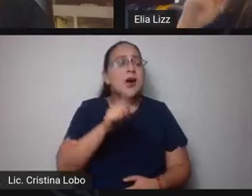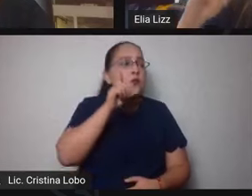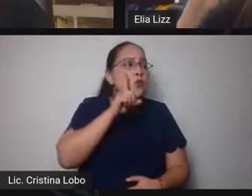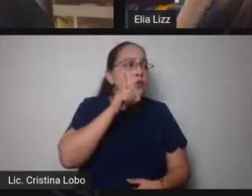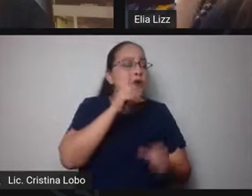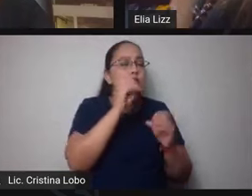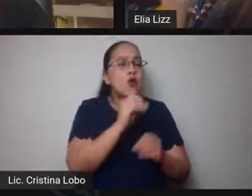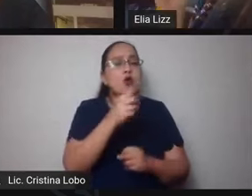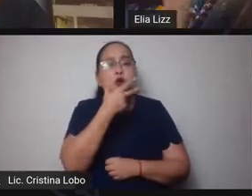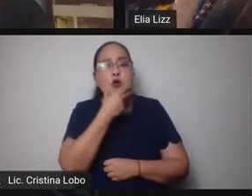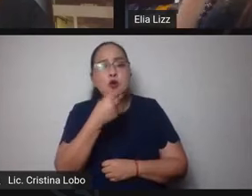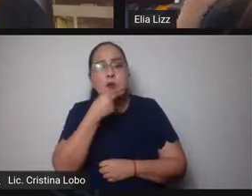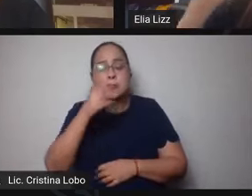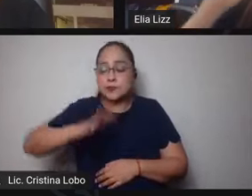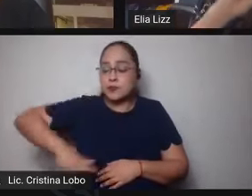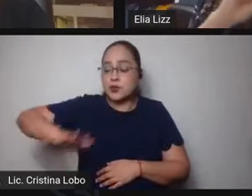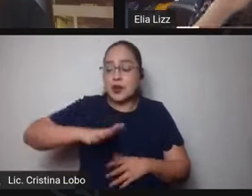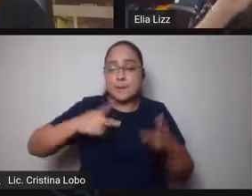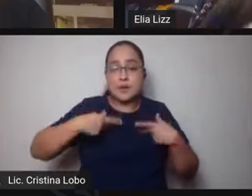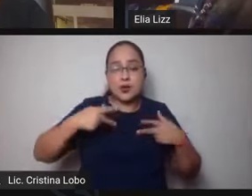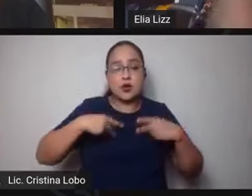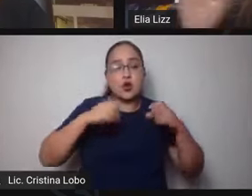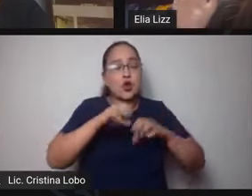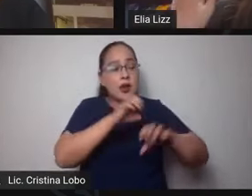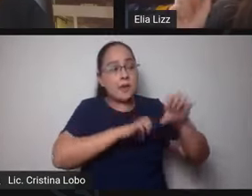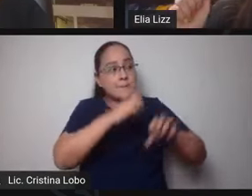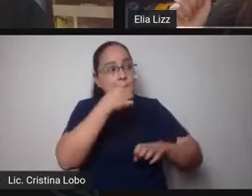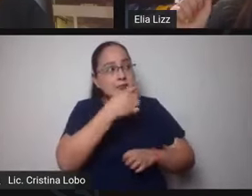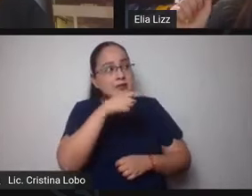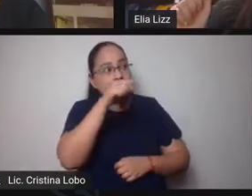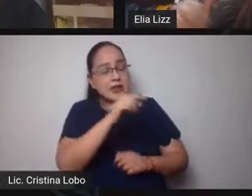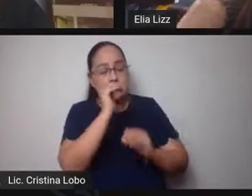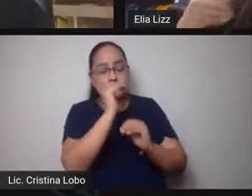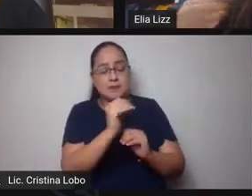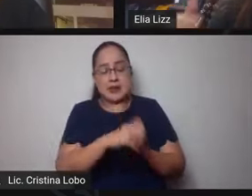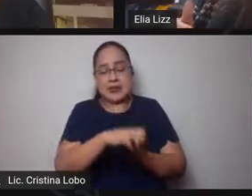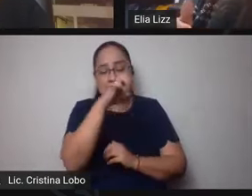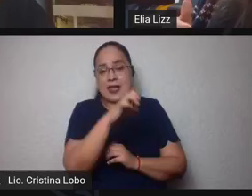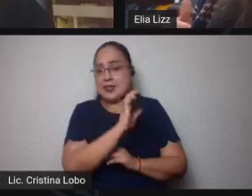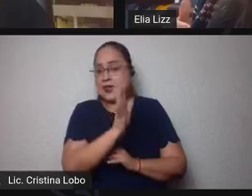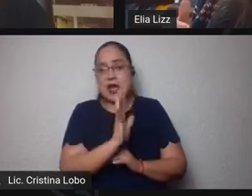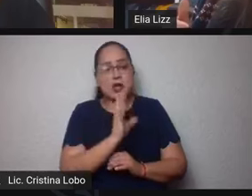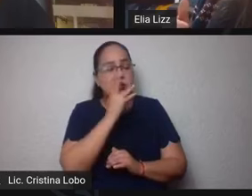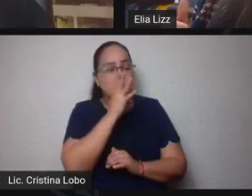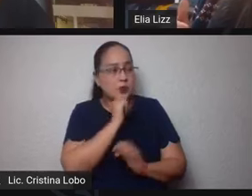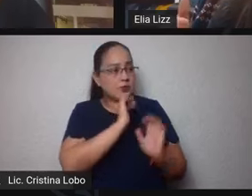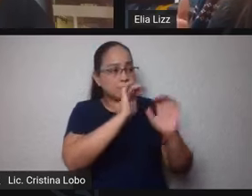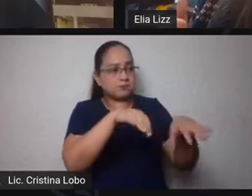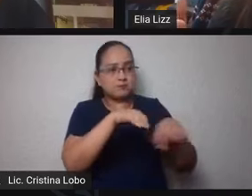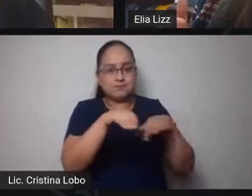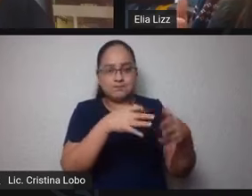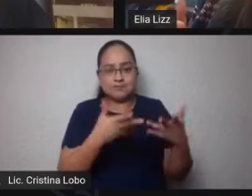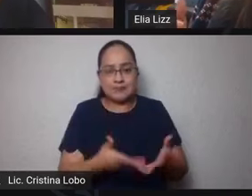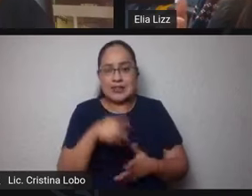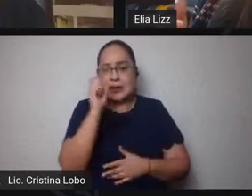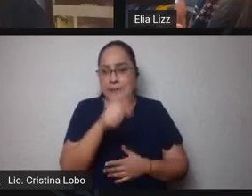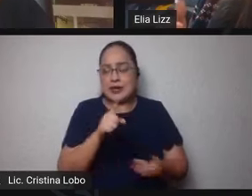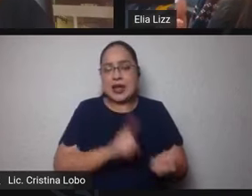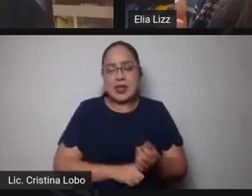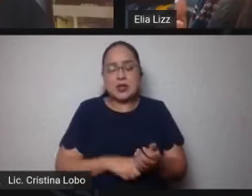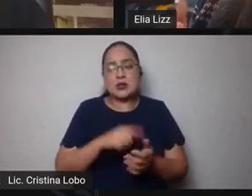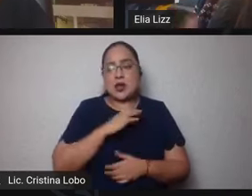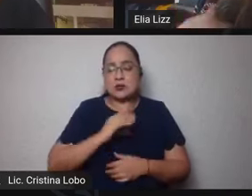les dice, o las empresas que dicen que ya a cierta edad ya no pueden trabajar, también les golpea durísimo en el autoestima a nuestras